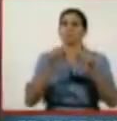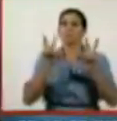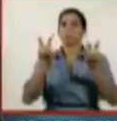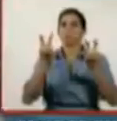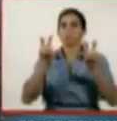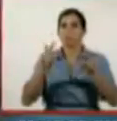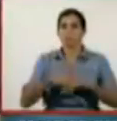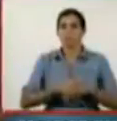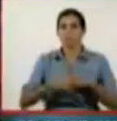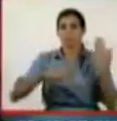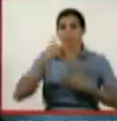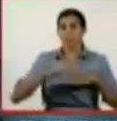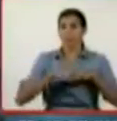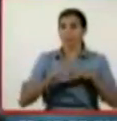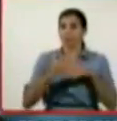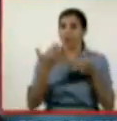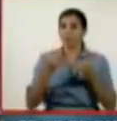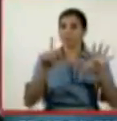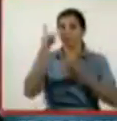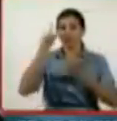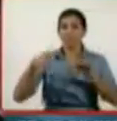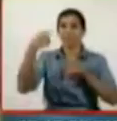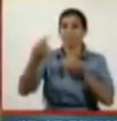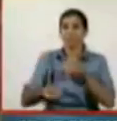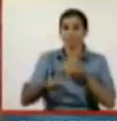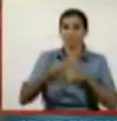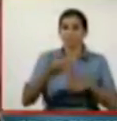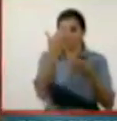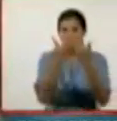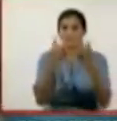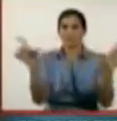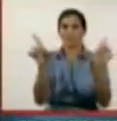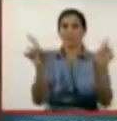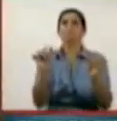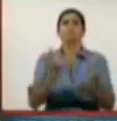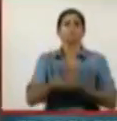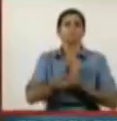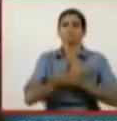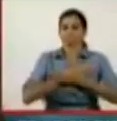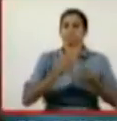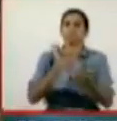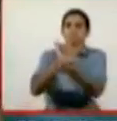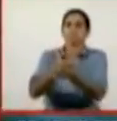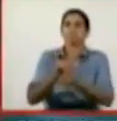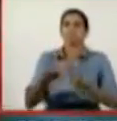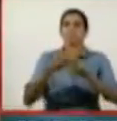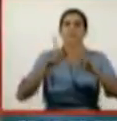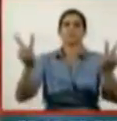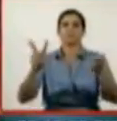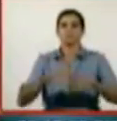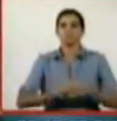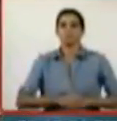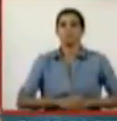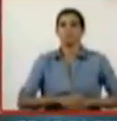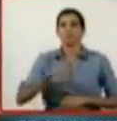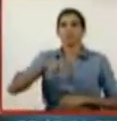violenta ya que seis días luego reaparecer ante las cámaras entregándose pacíficamente a las autoridades e inclusive